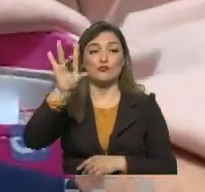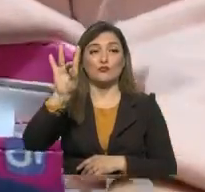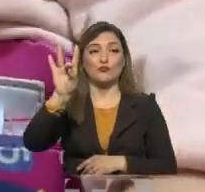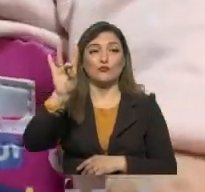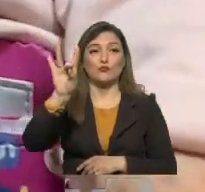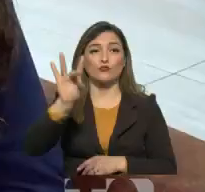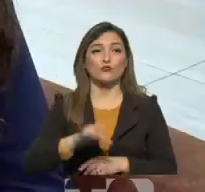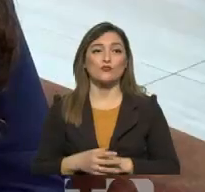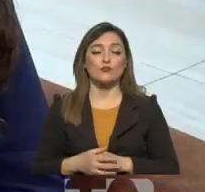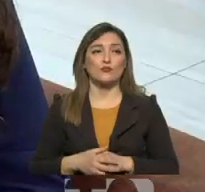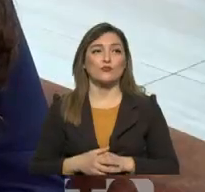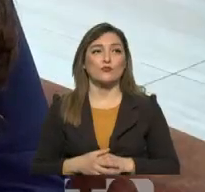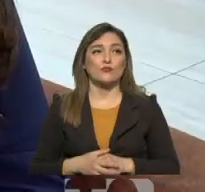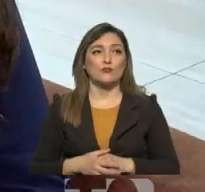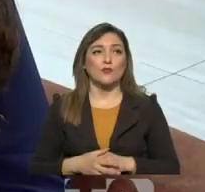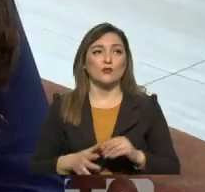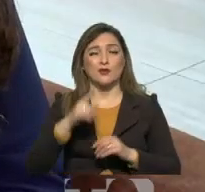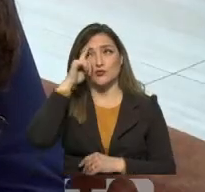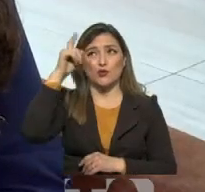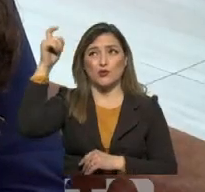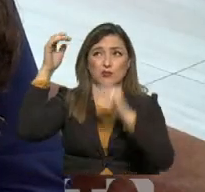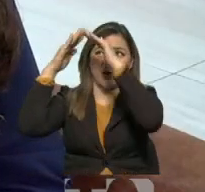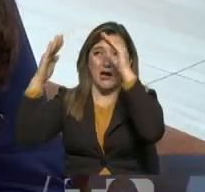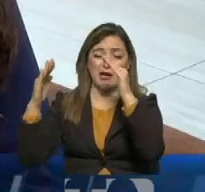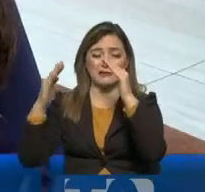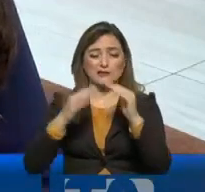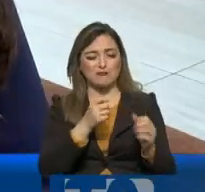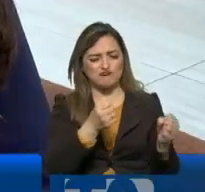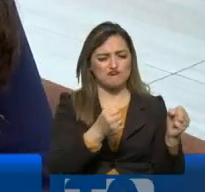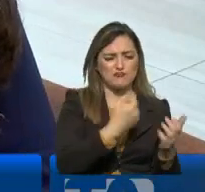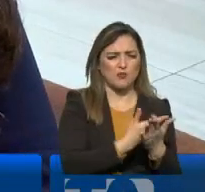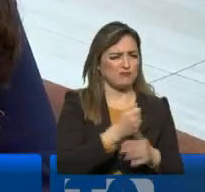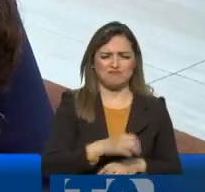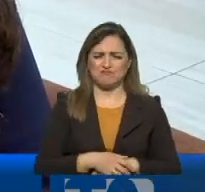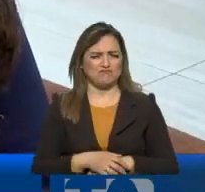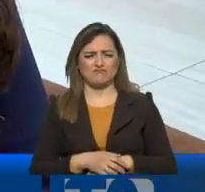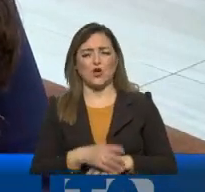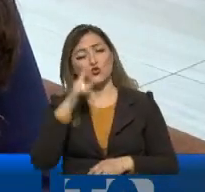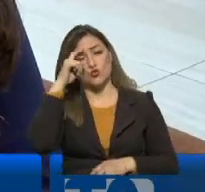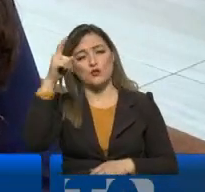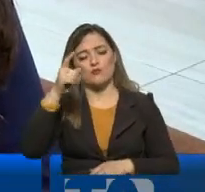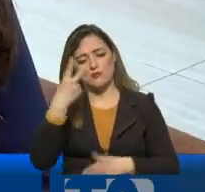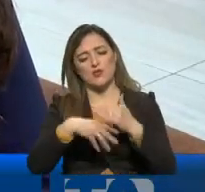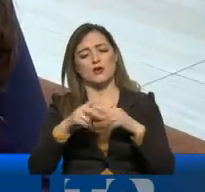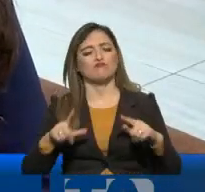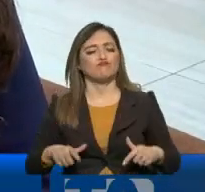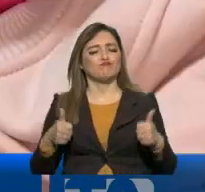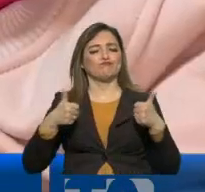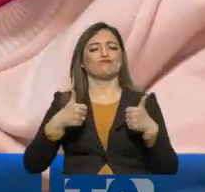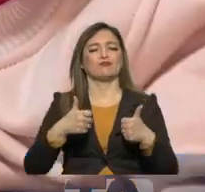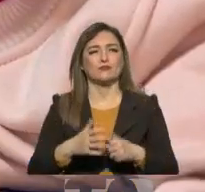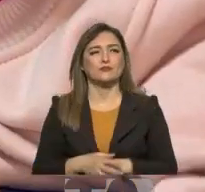09-95-1745-18. A veces soñamos con una casa, con un carro, nosotros soñamos por el bienestar y la mejoría de salud de nuestra